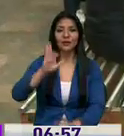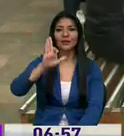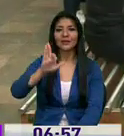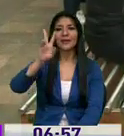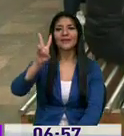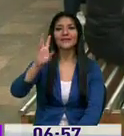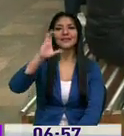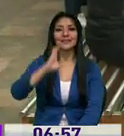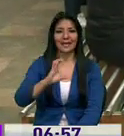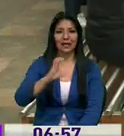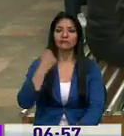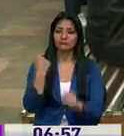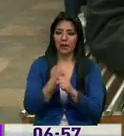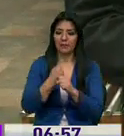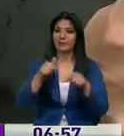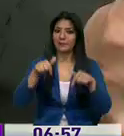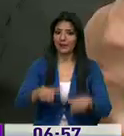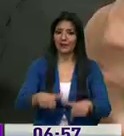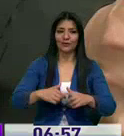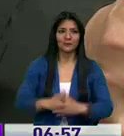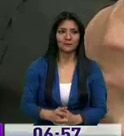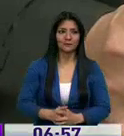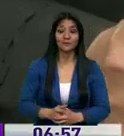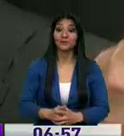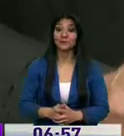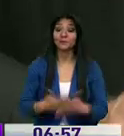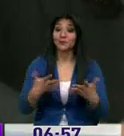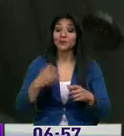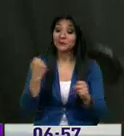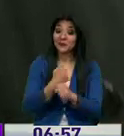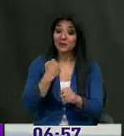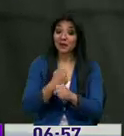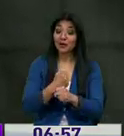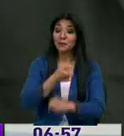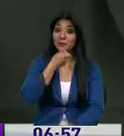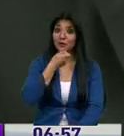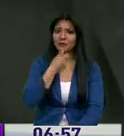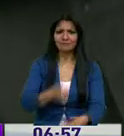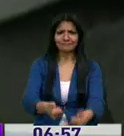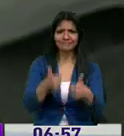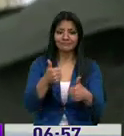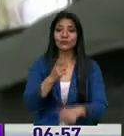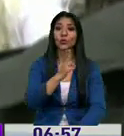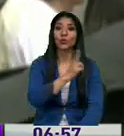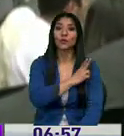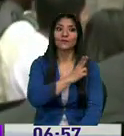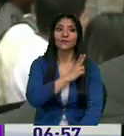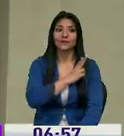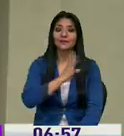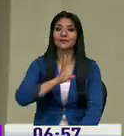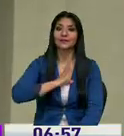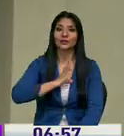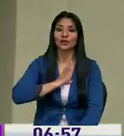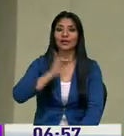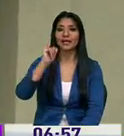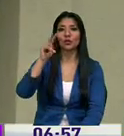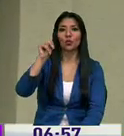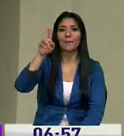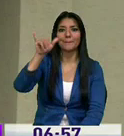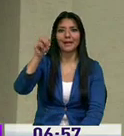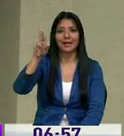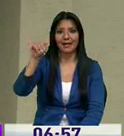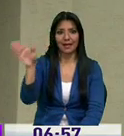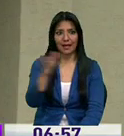seleccionado equipo de trabajo. Él ha sido reconocido por su labor periodística por la Universidad Tecnológica Indoamérica y la Facultad